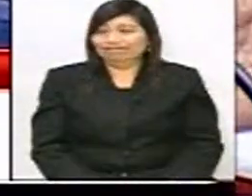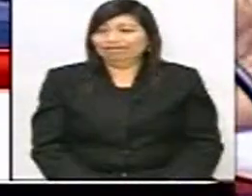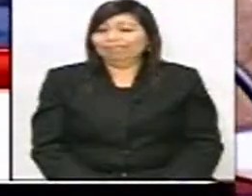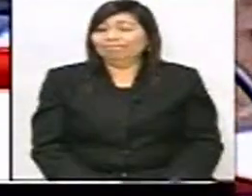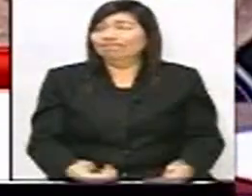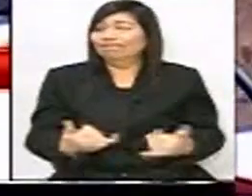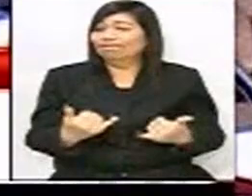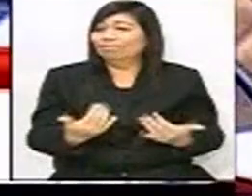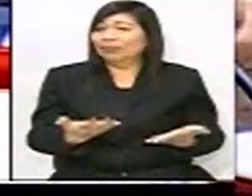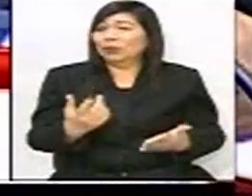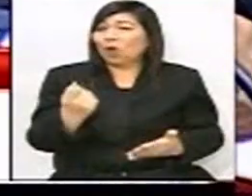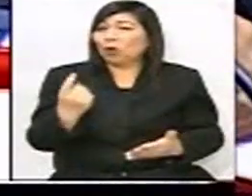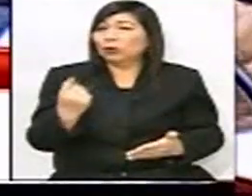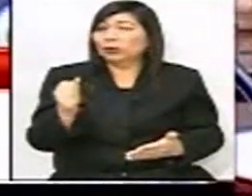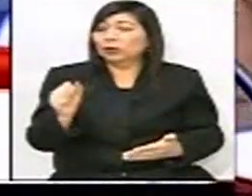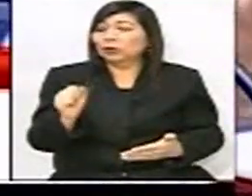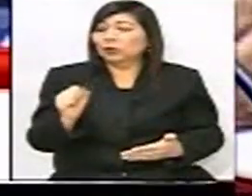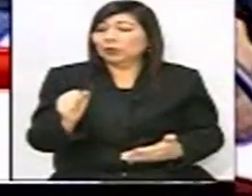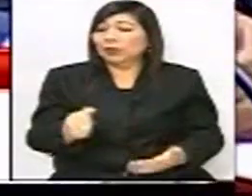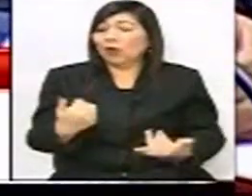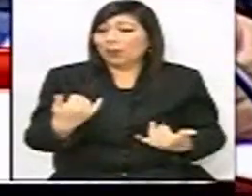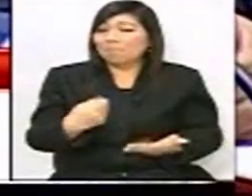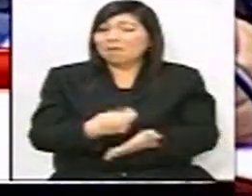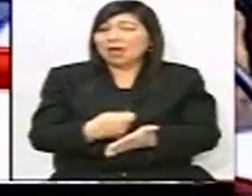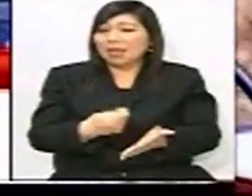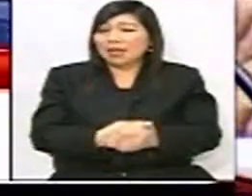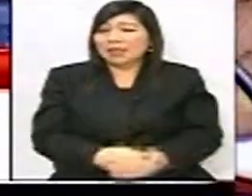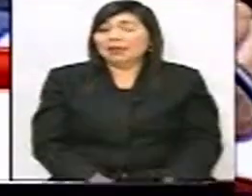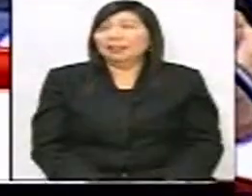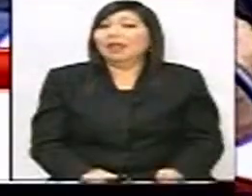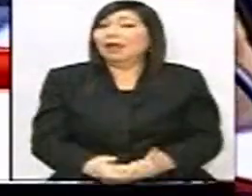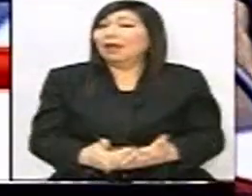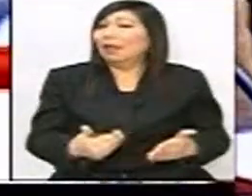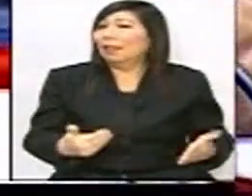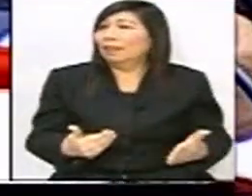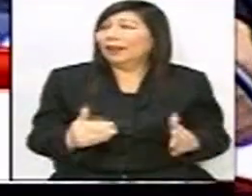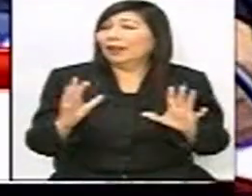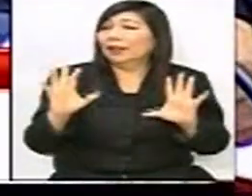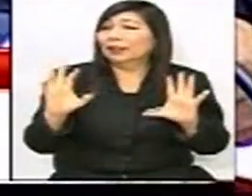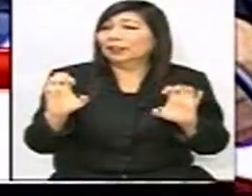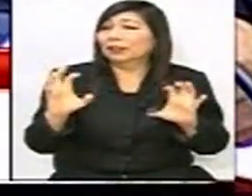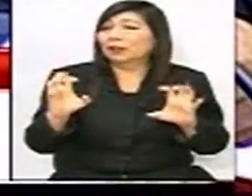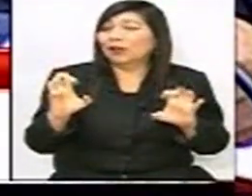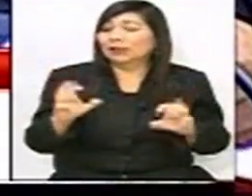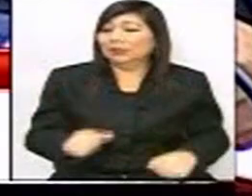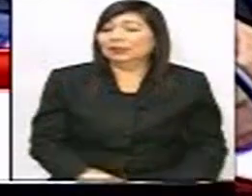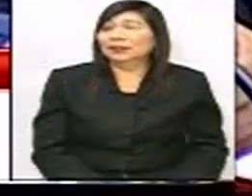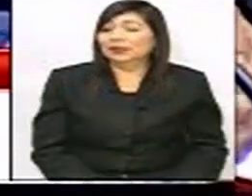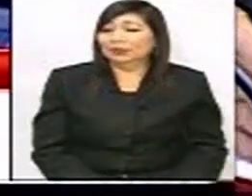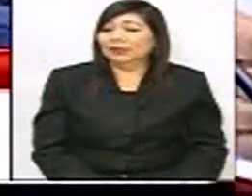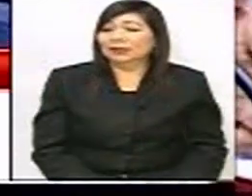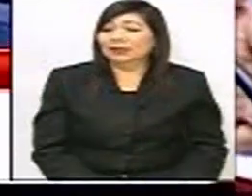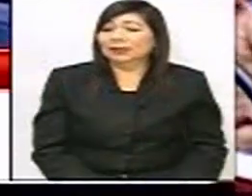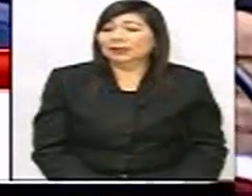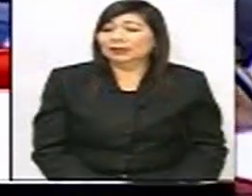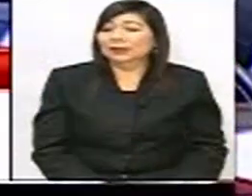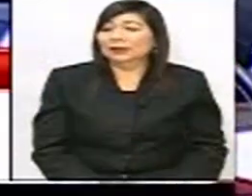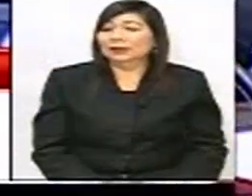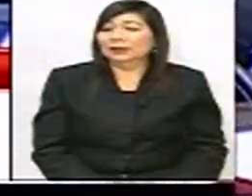en estos momentos 11 soles 40, hoy día. Anteriormente 10 soles 60.